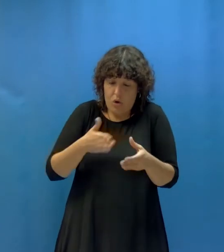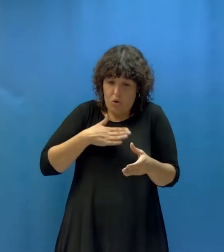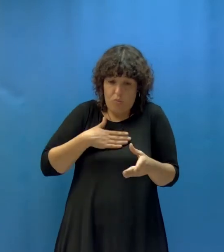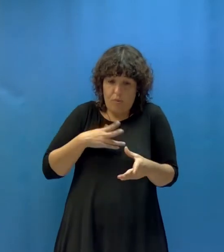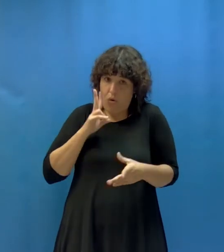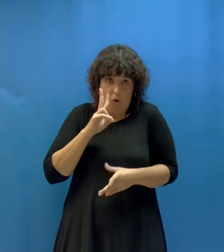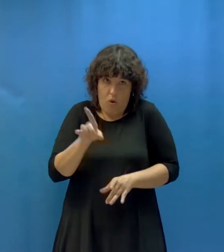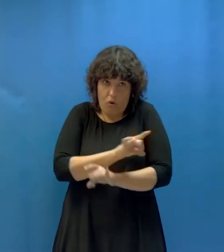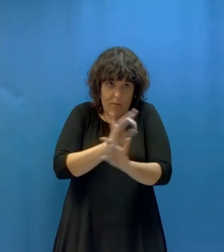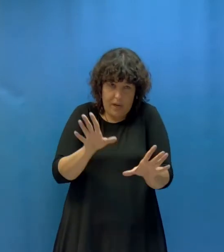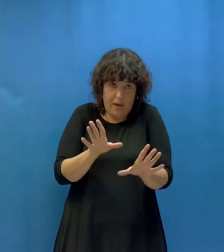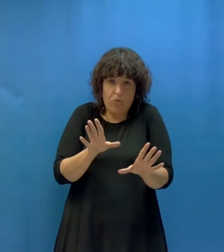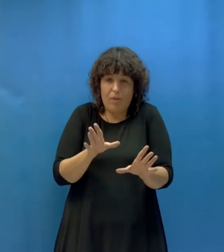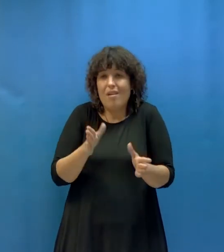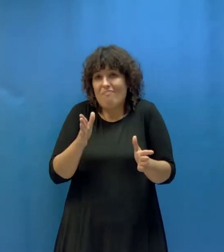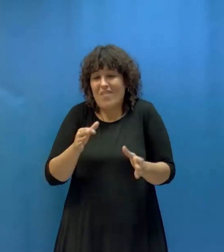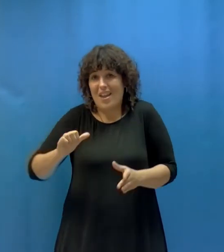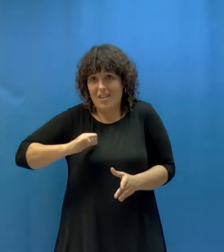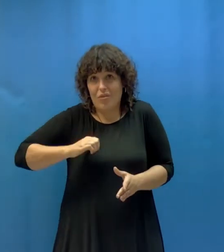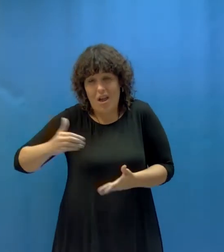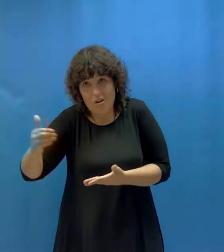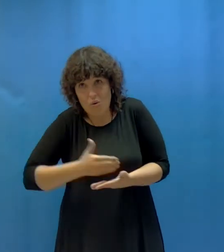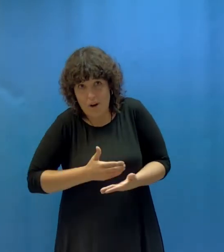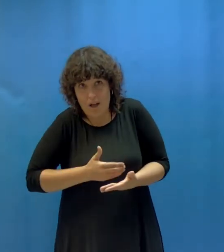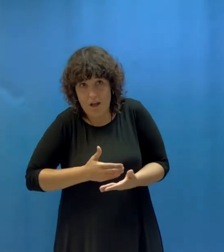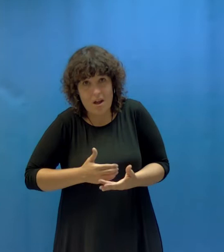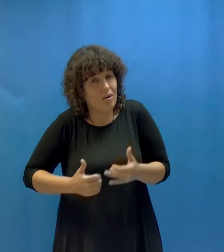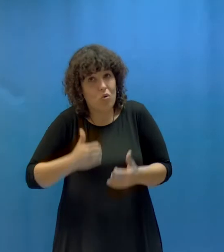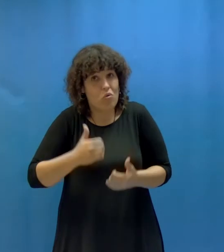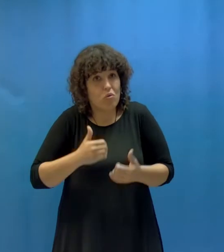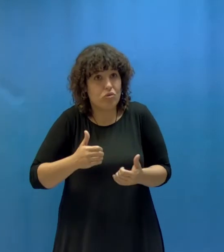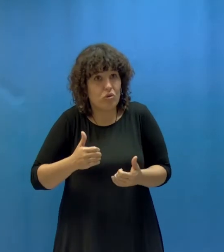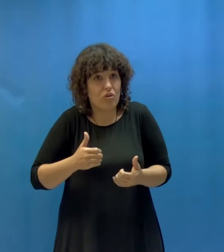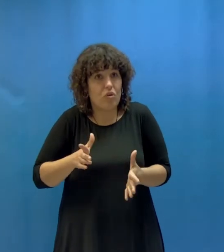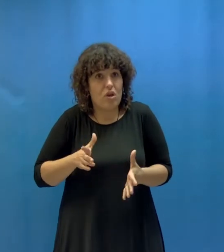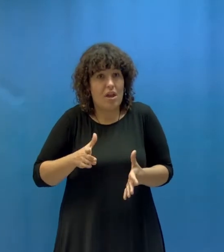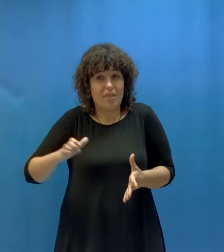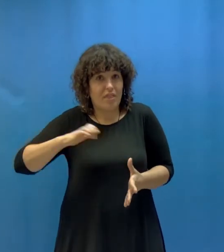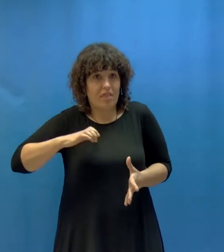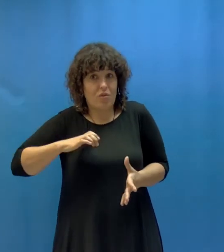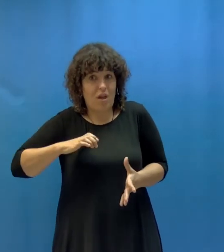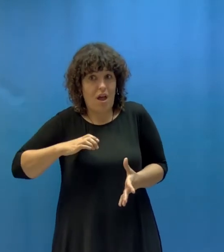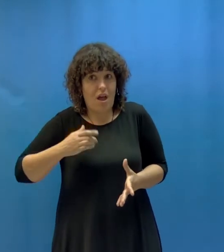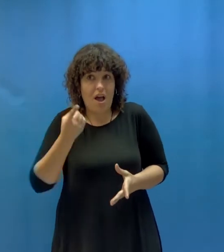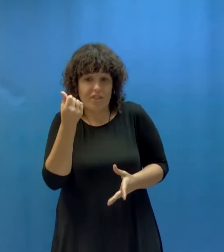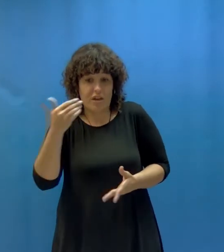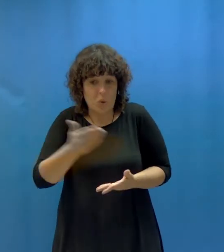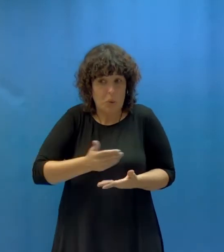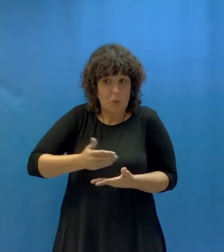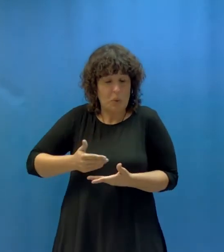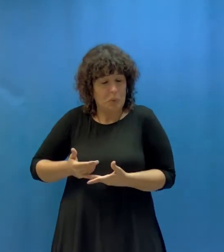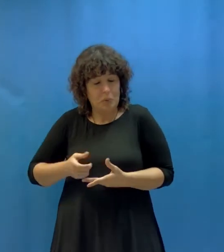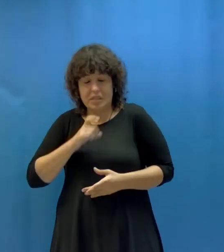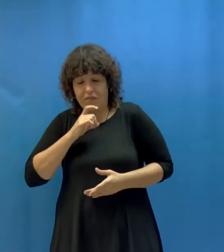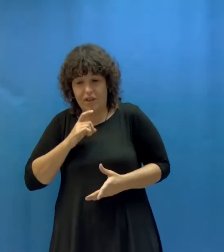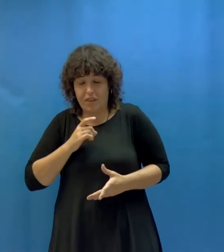que va a ser difícil de cobrar esta deuda en una empresa de concurso de acreedores, por lo menos desde el 2014, pero antes del 2014 a lo mejor es